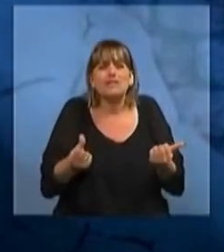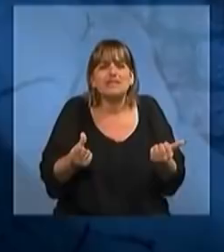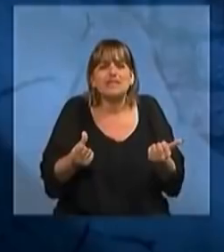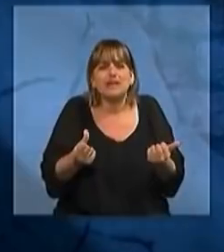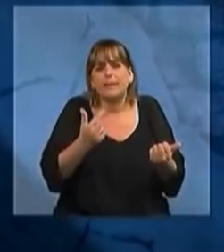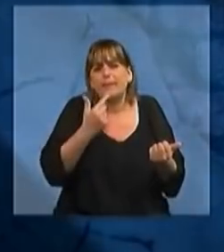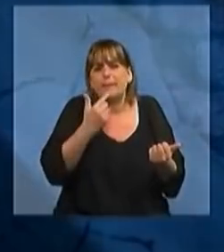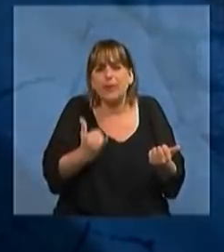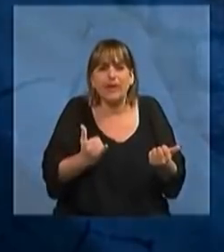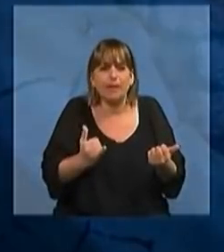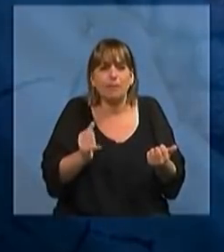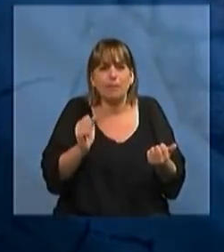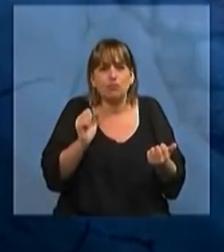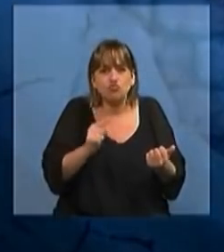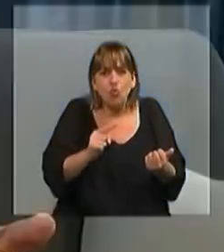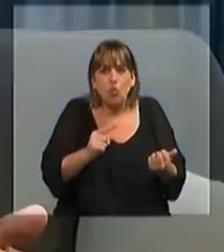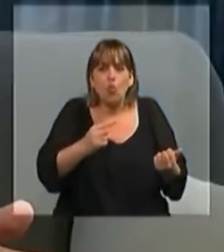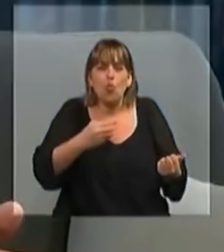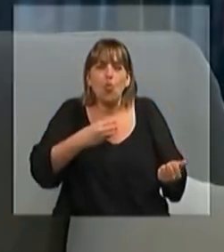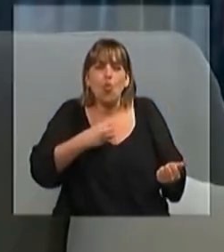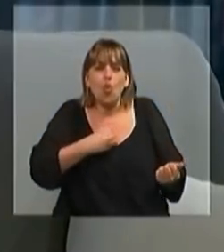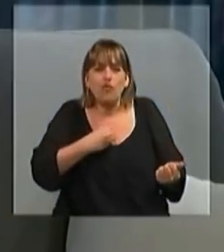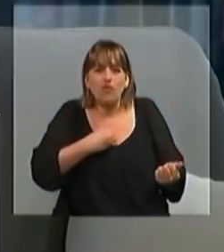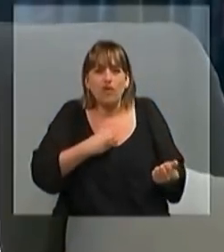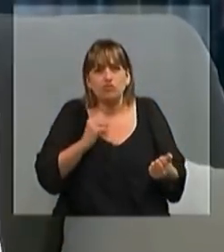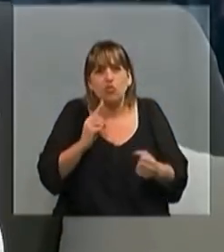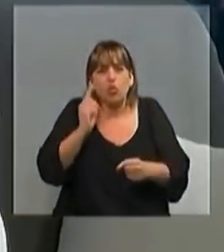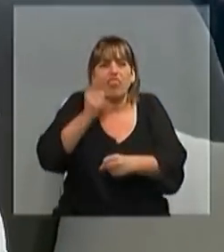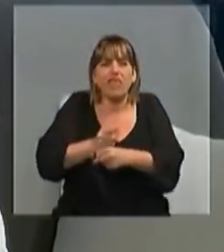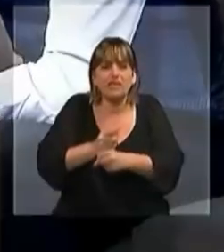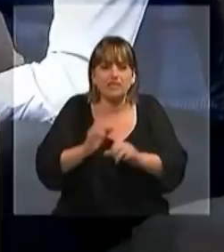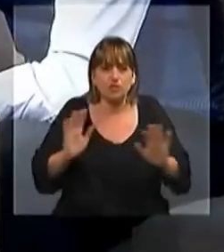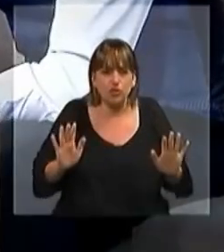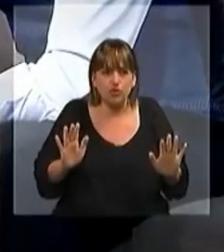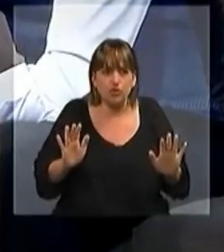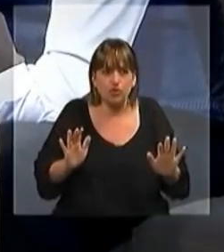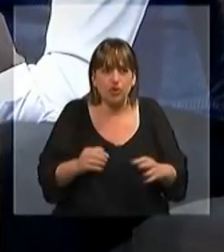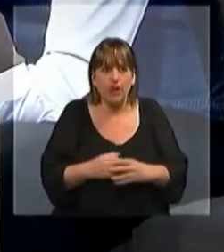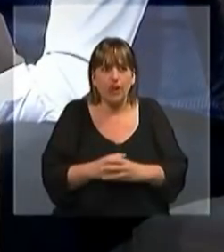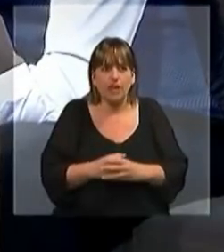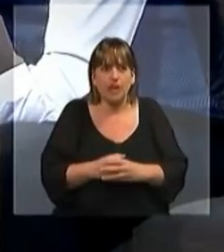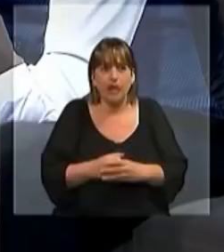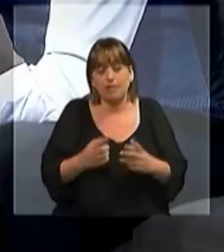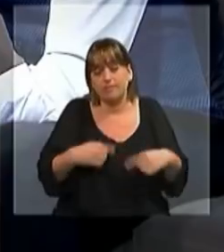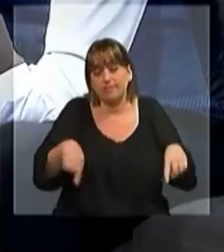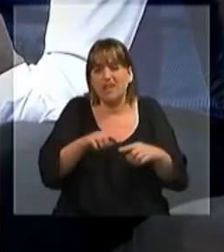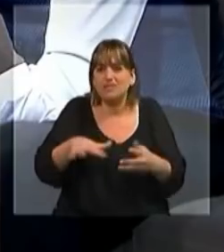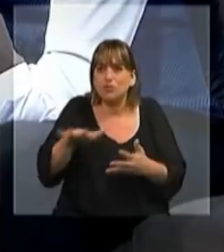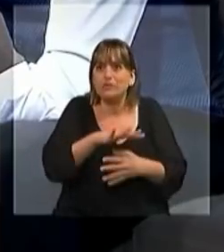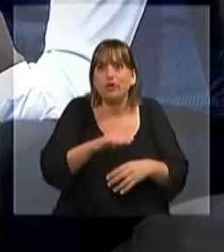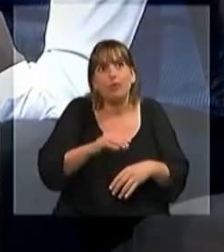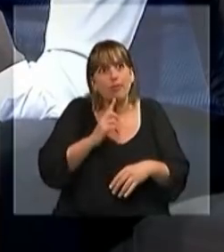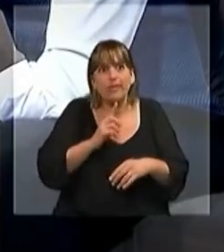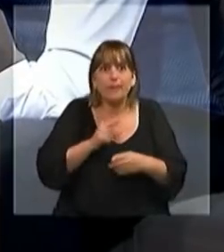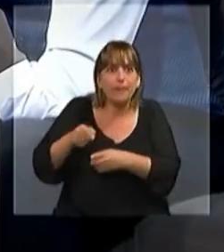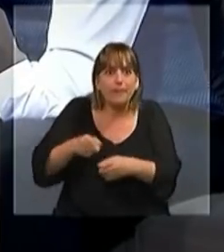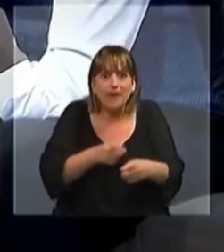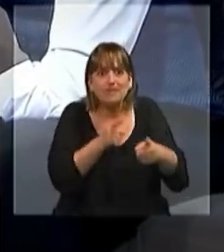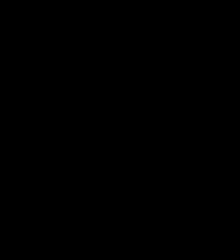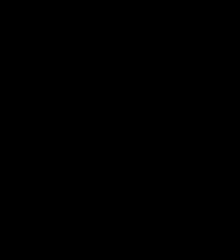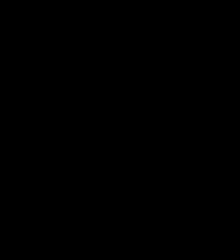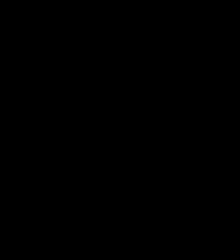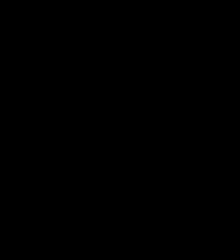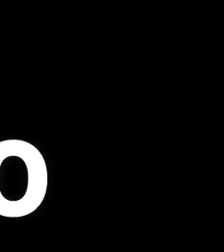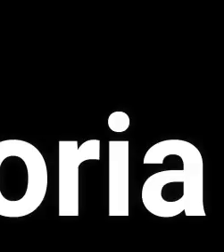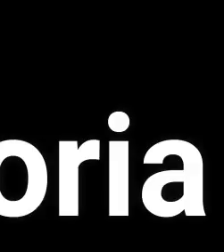entonces a confiar en esa decisión? Porque el otro era un estado policíaco. Lo otro era medidas prontas de